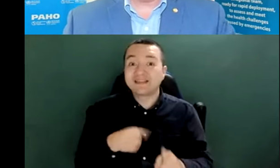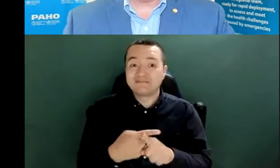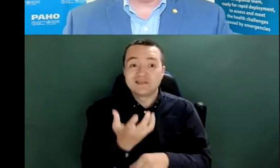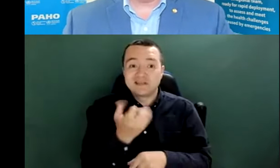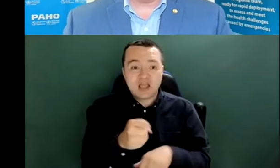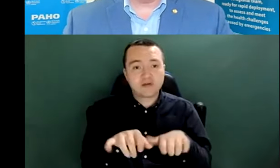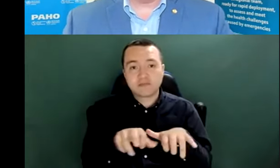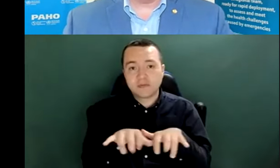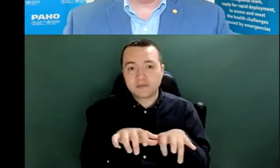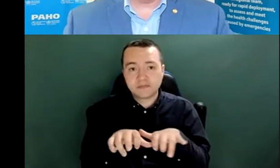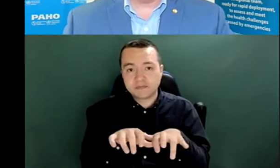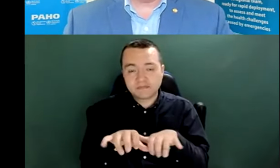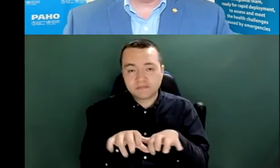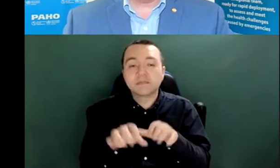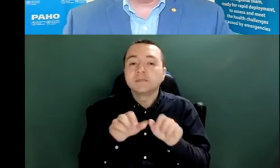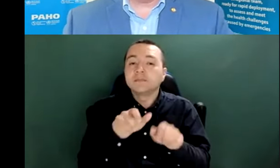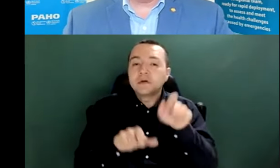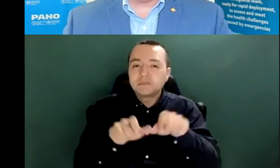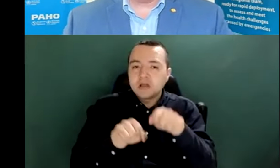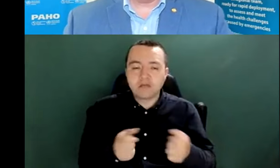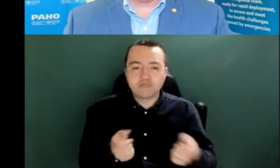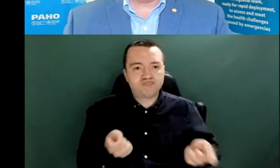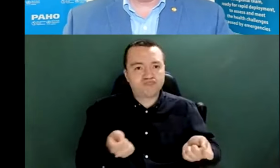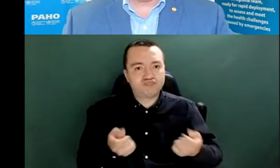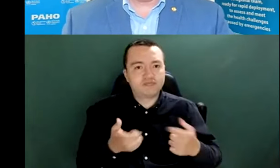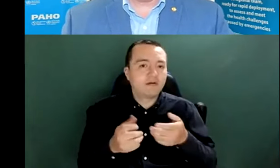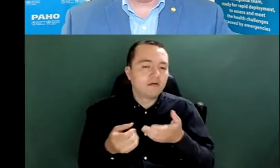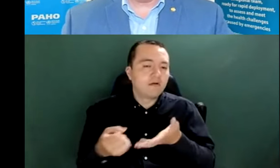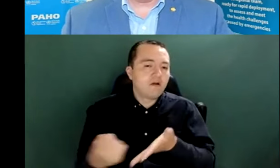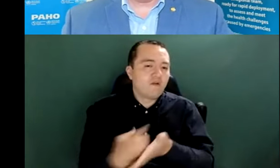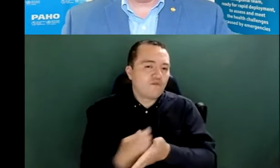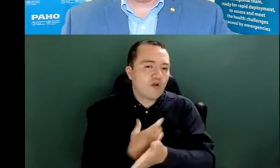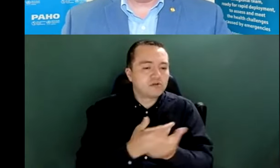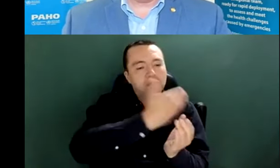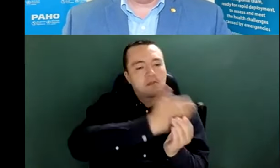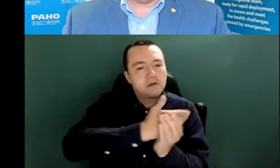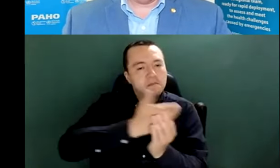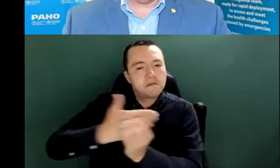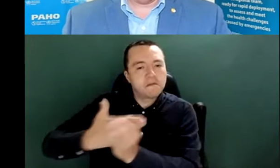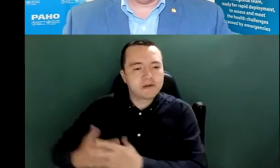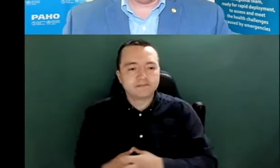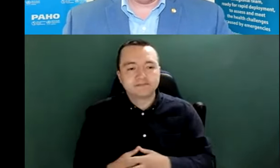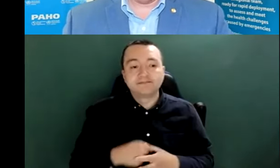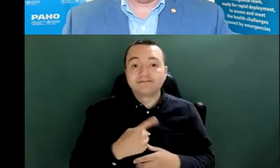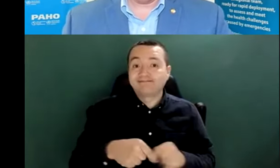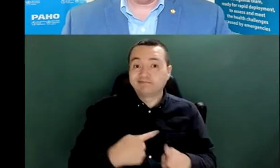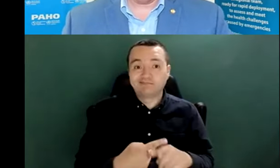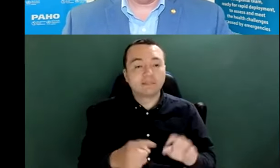puedan manejar la información. Luego, preparación de los resúmenes.